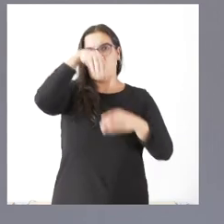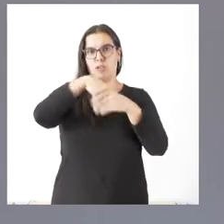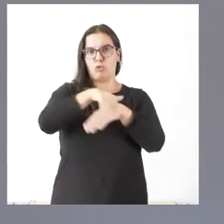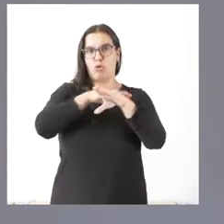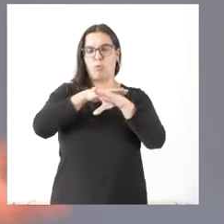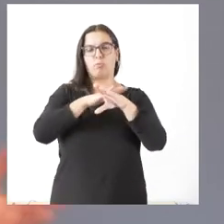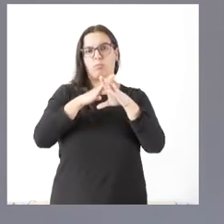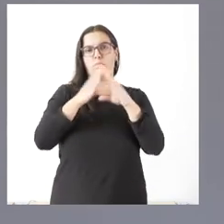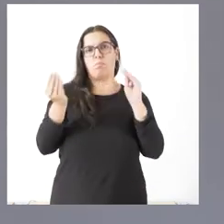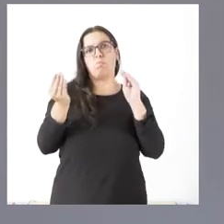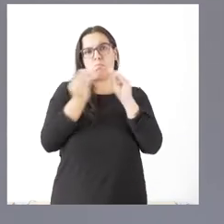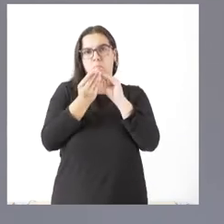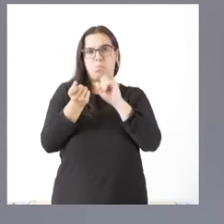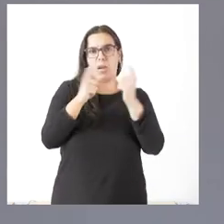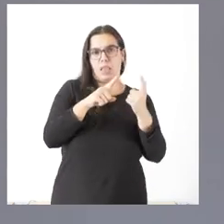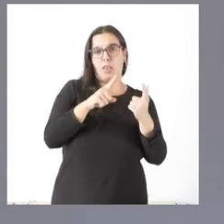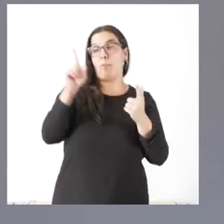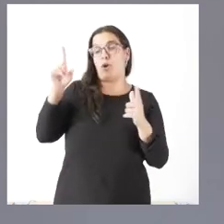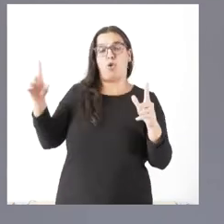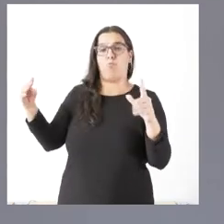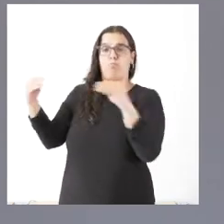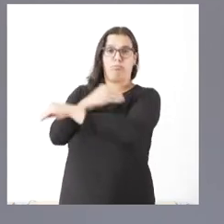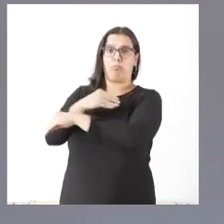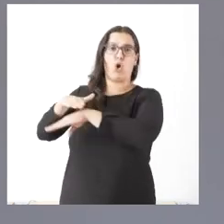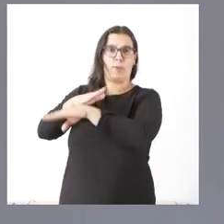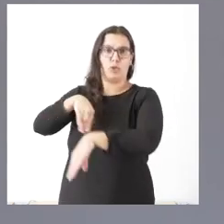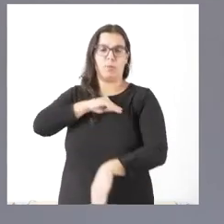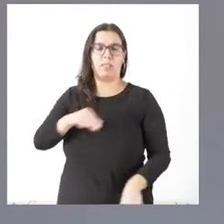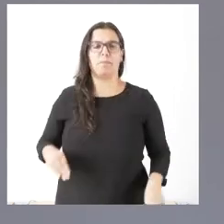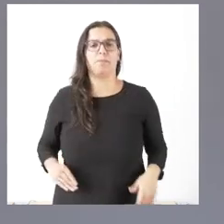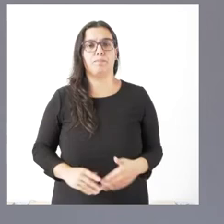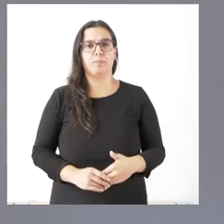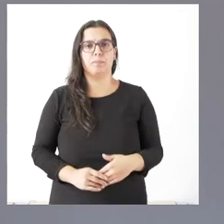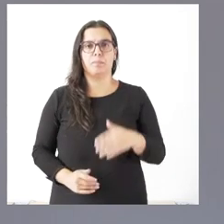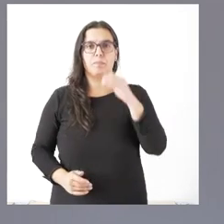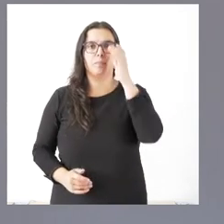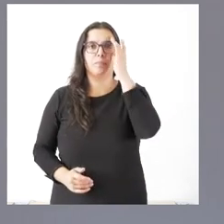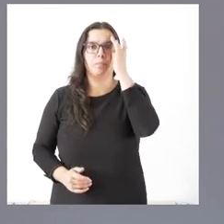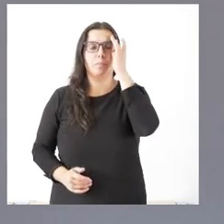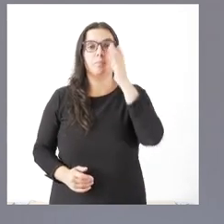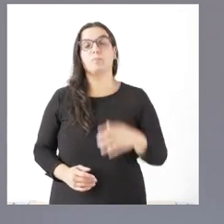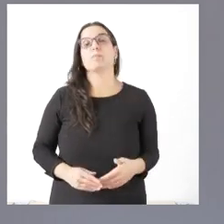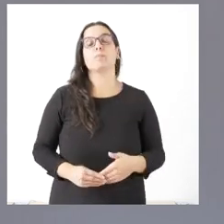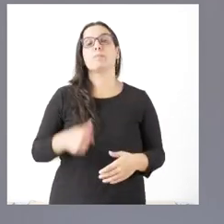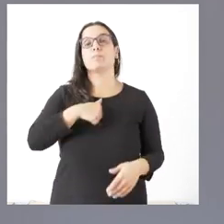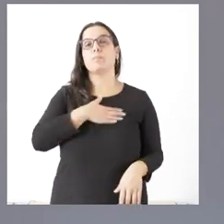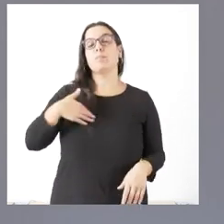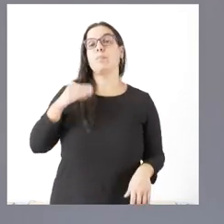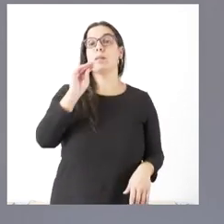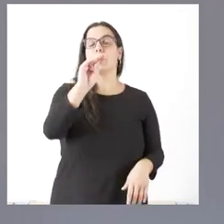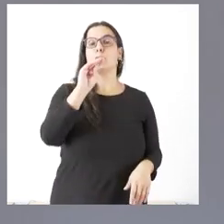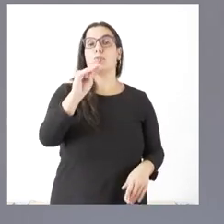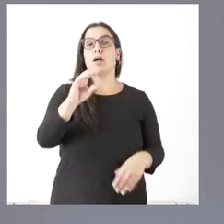a su vez es muy diferente de la que tiene sobre esta cuestión el Gobierno de España. Sí, yo quería preguntar a la consejera